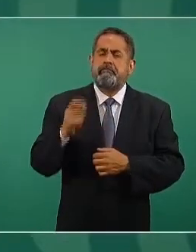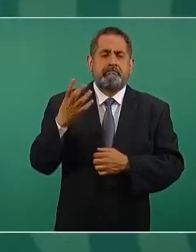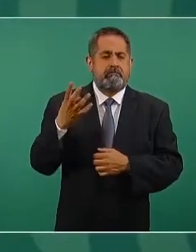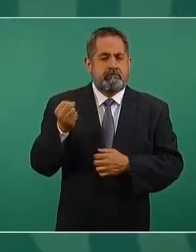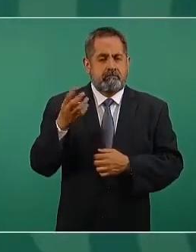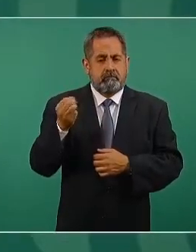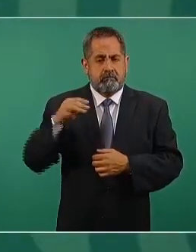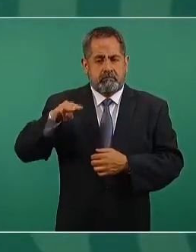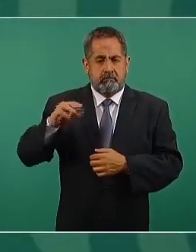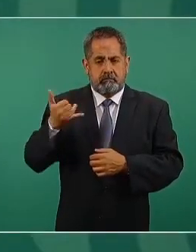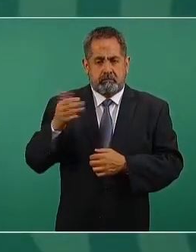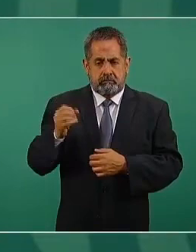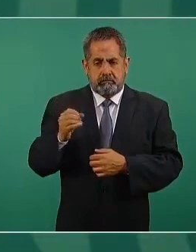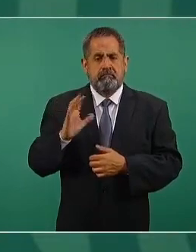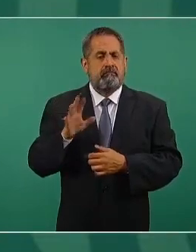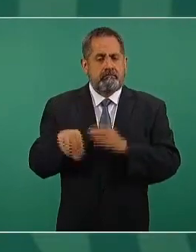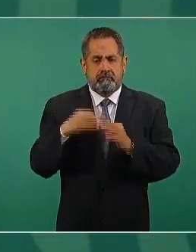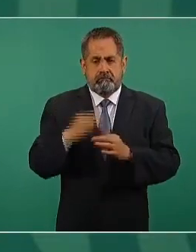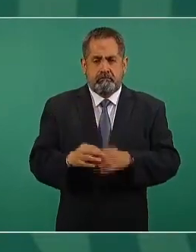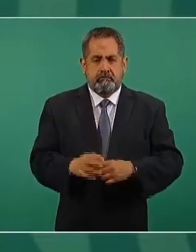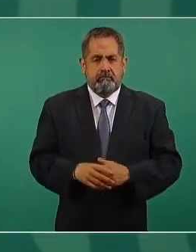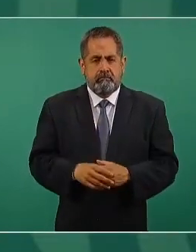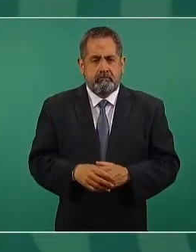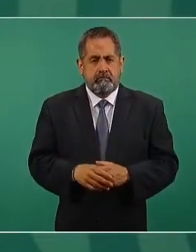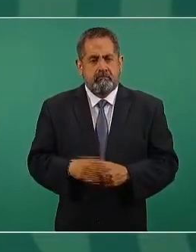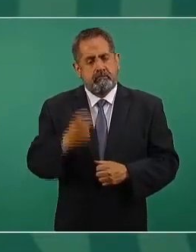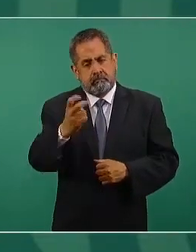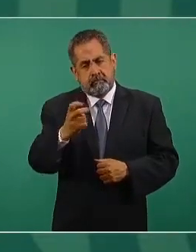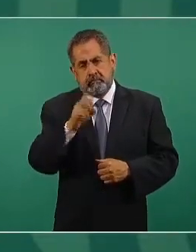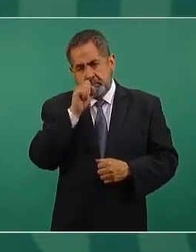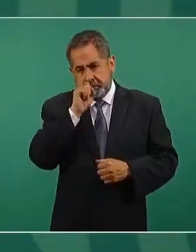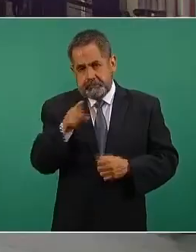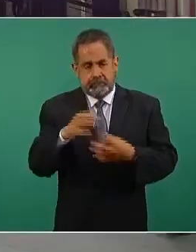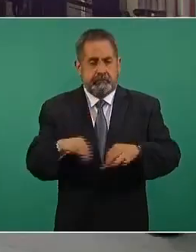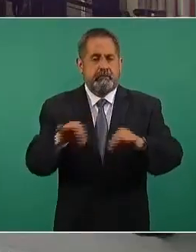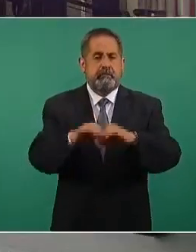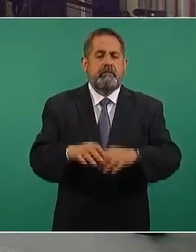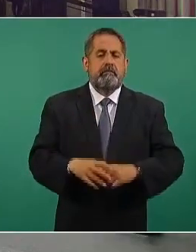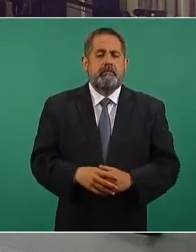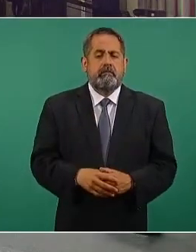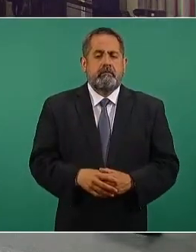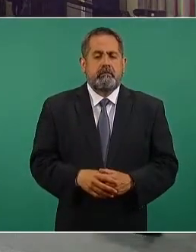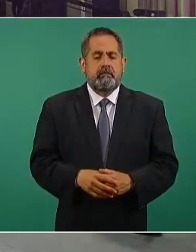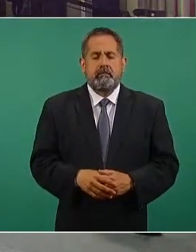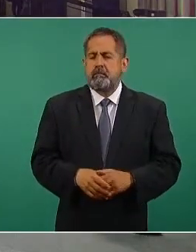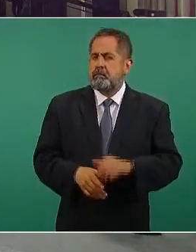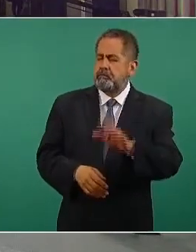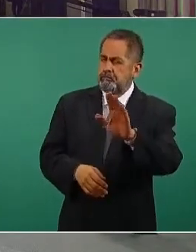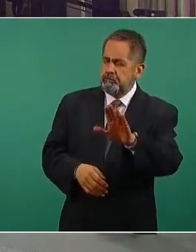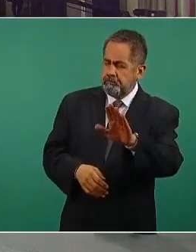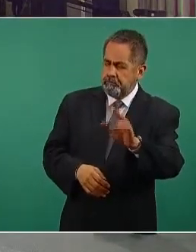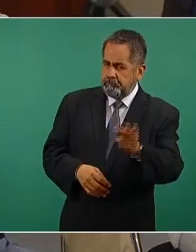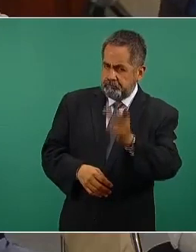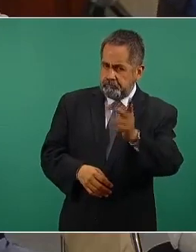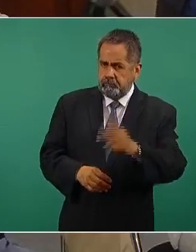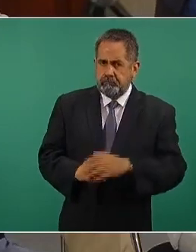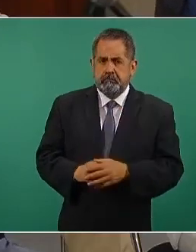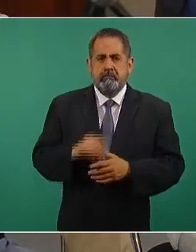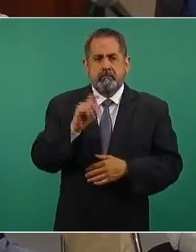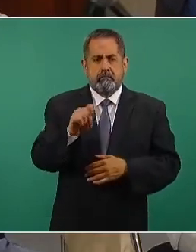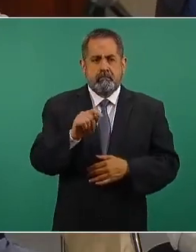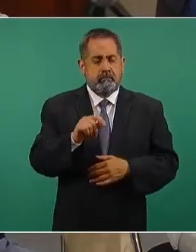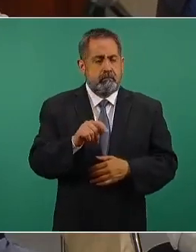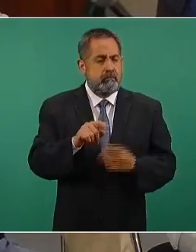9 de mayo. Presidente, entonces eso es muy importante. ¿Está descartado definitivamente la apertura